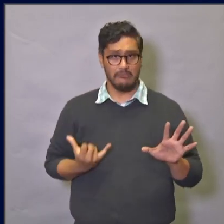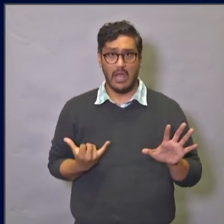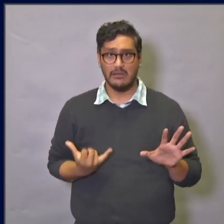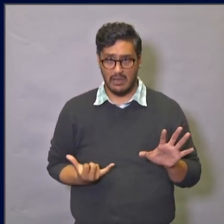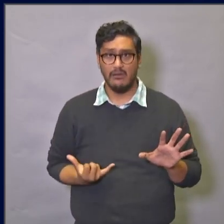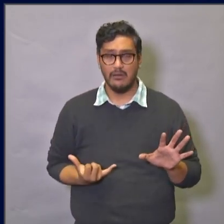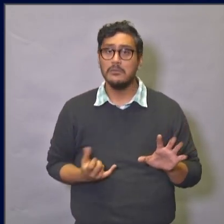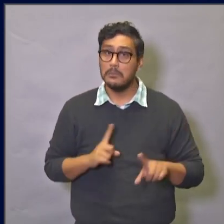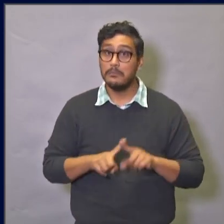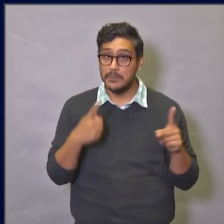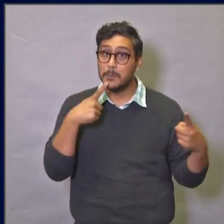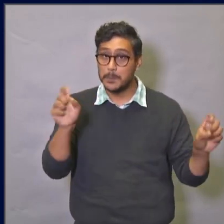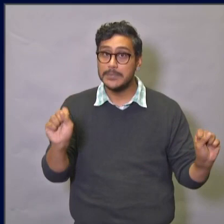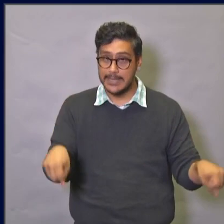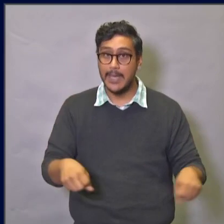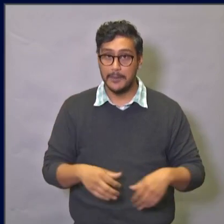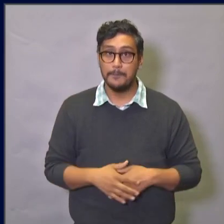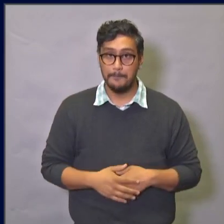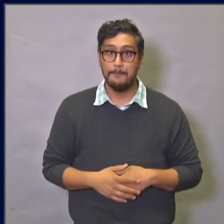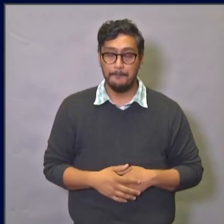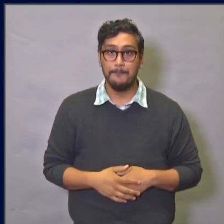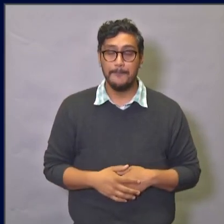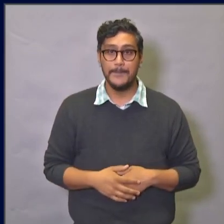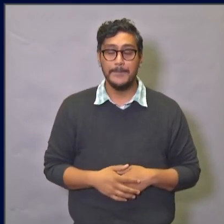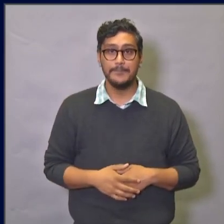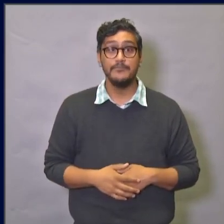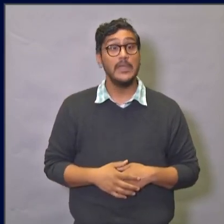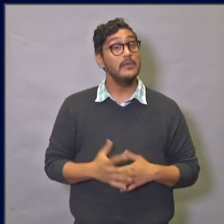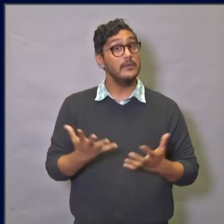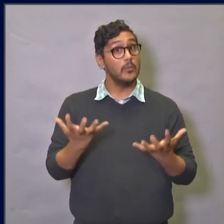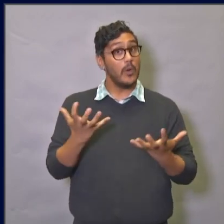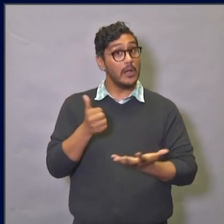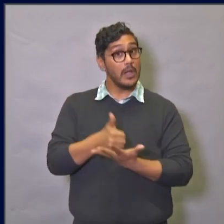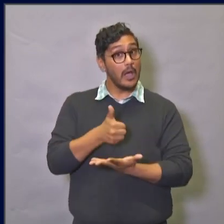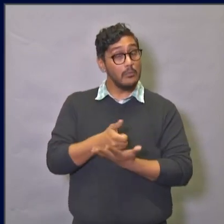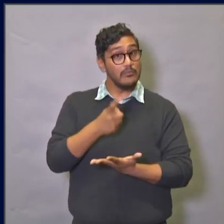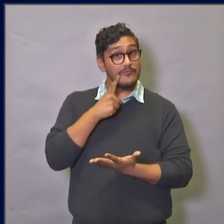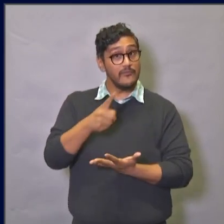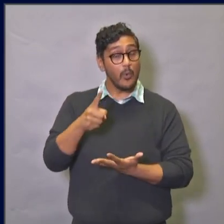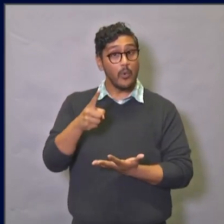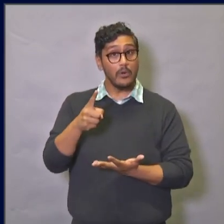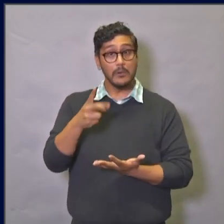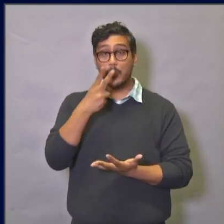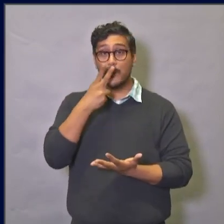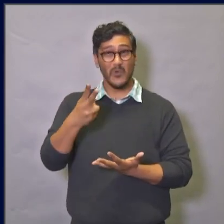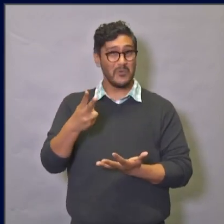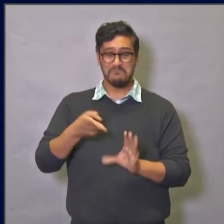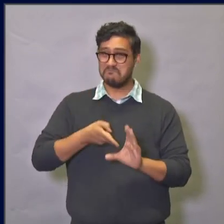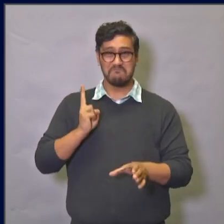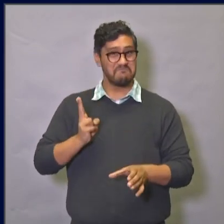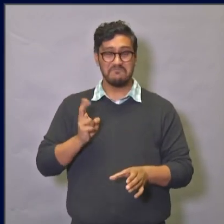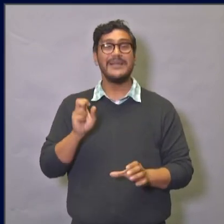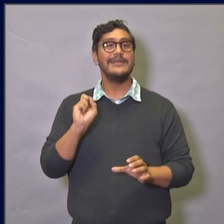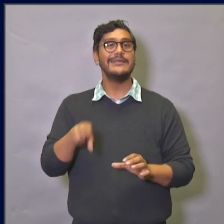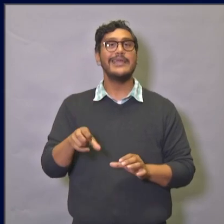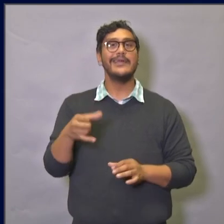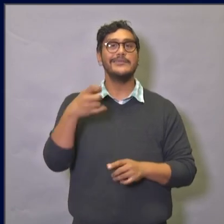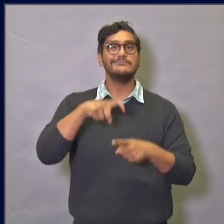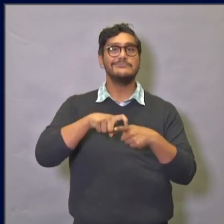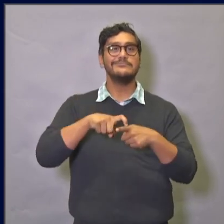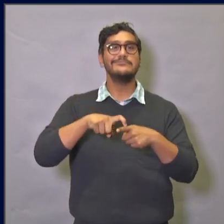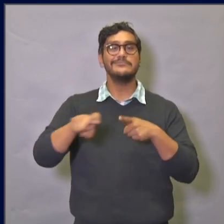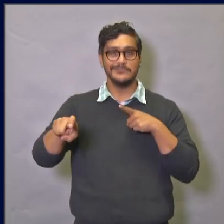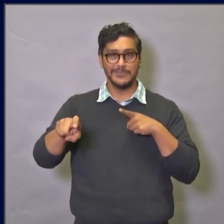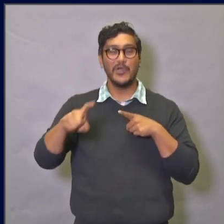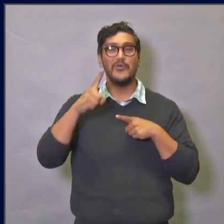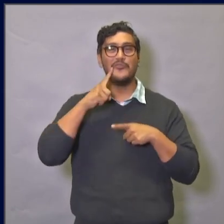pero se puede lograr. Si desea ayuda para dejar de fumar, puede comunicarse con la línea de ayuda